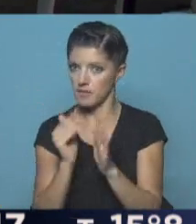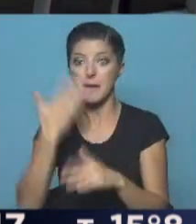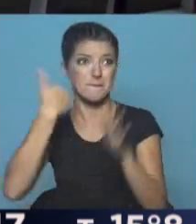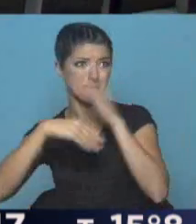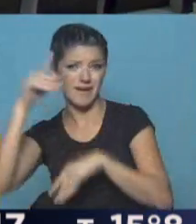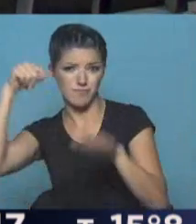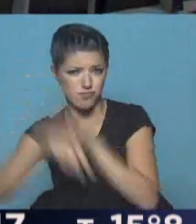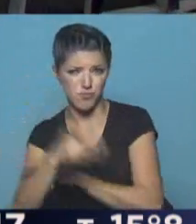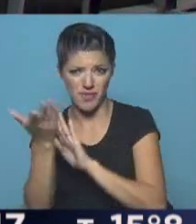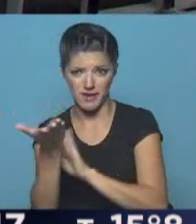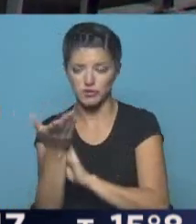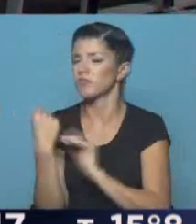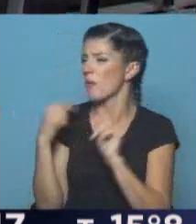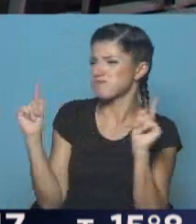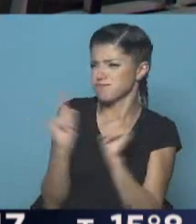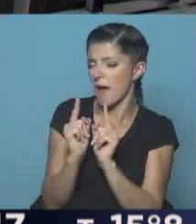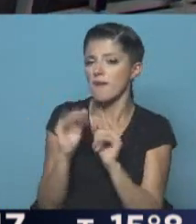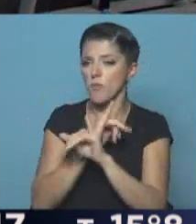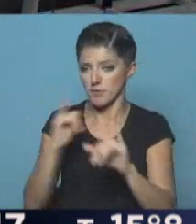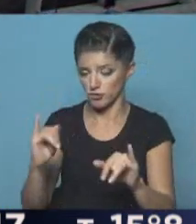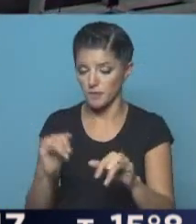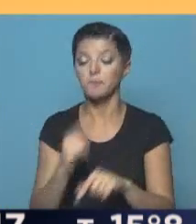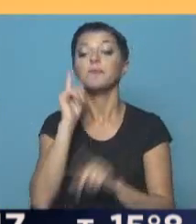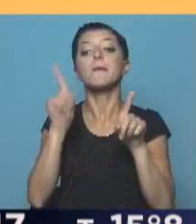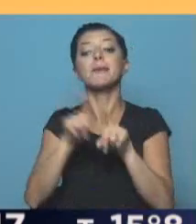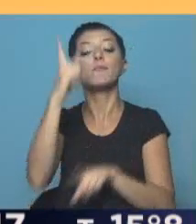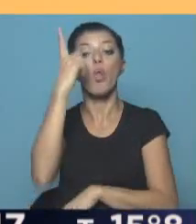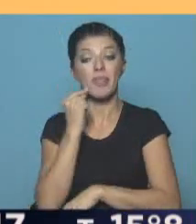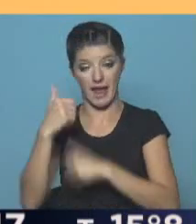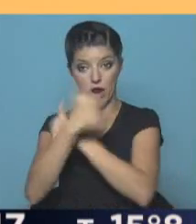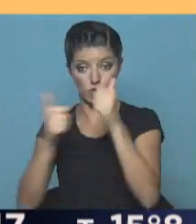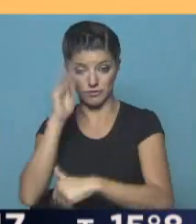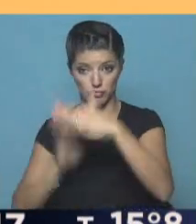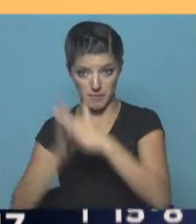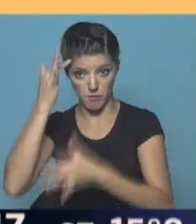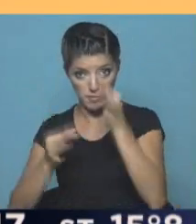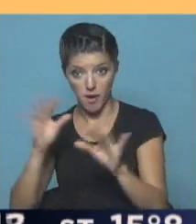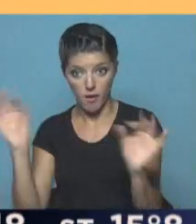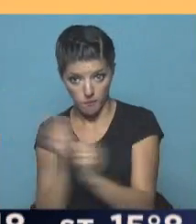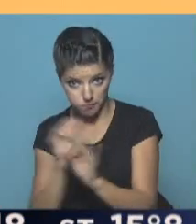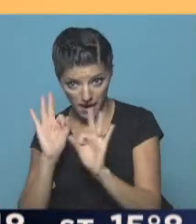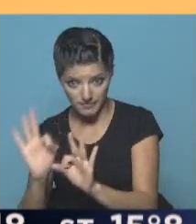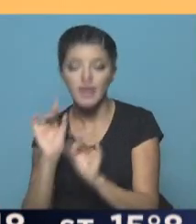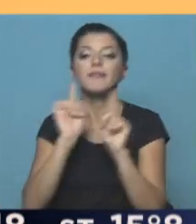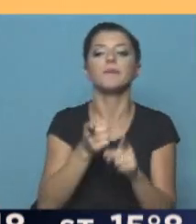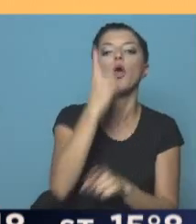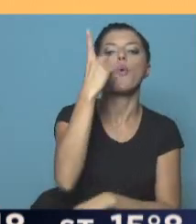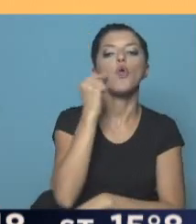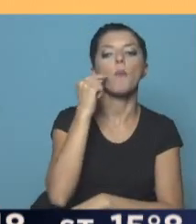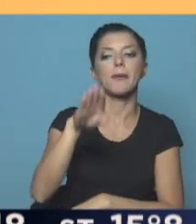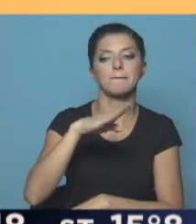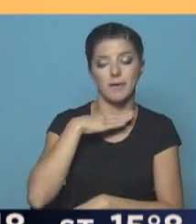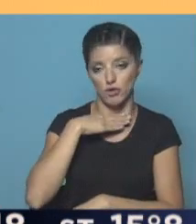ultraderecha. Un pequeñísimo dato que dar. El mismo día que falla la Corte también falla sobre el caso de un mexicano asesinado por